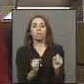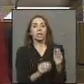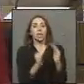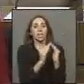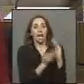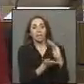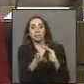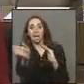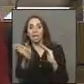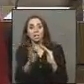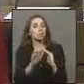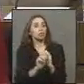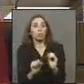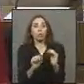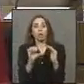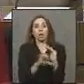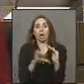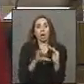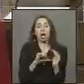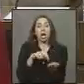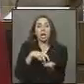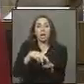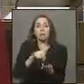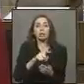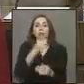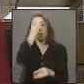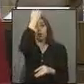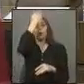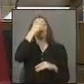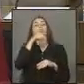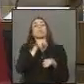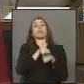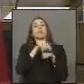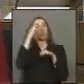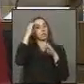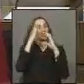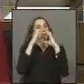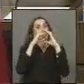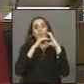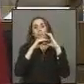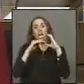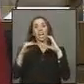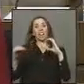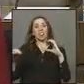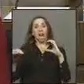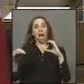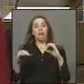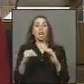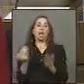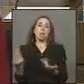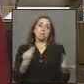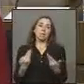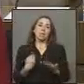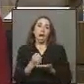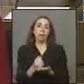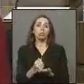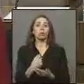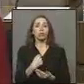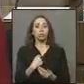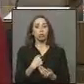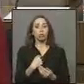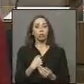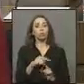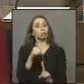casas porque no pueden caminar, porque quedan en estado vegetal el que los ayudemos. Por eso es que recibo con mucho